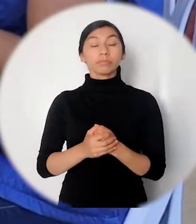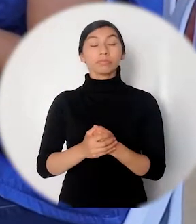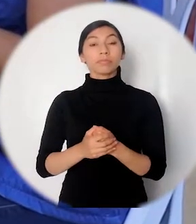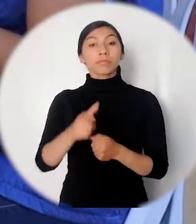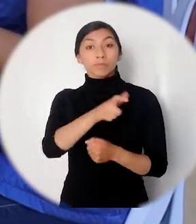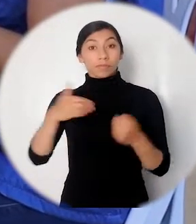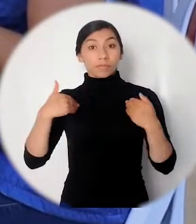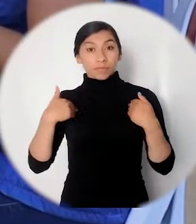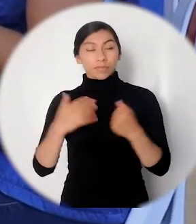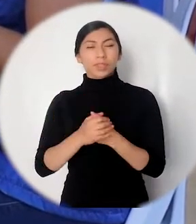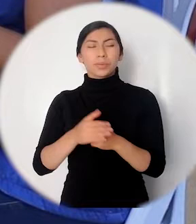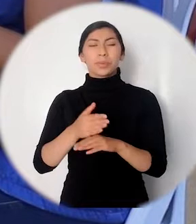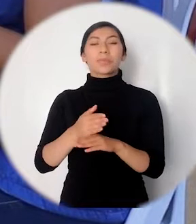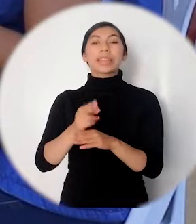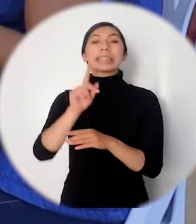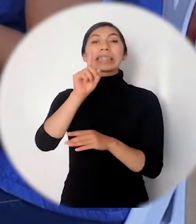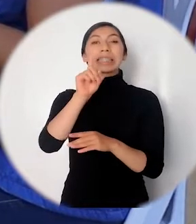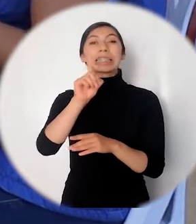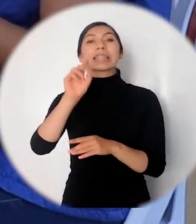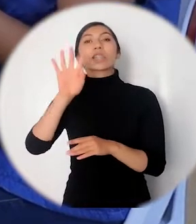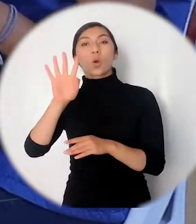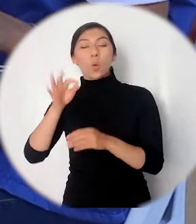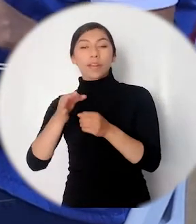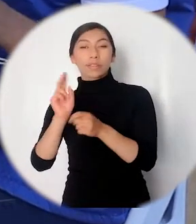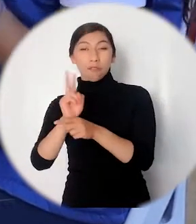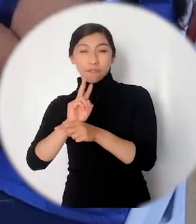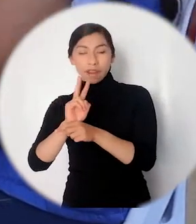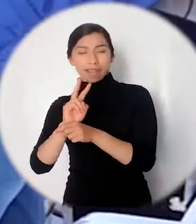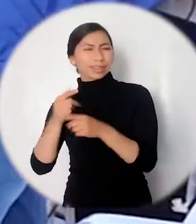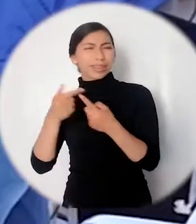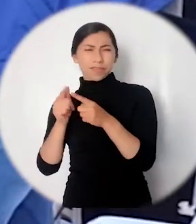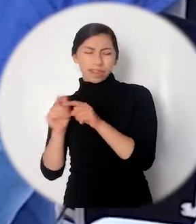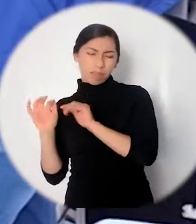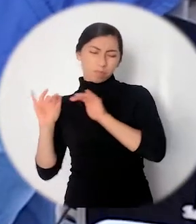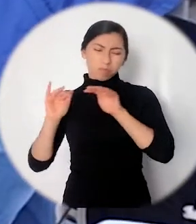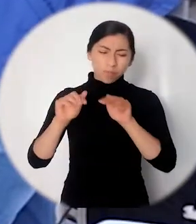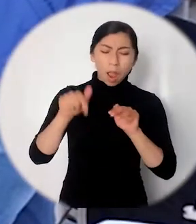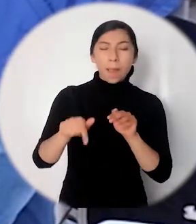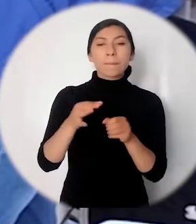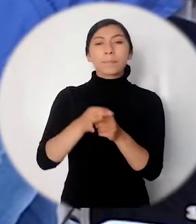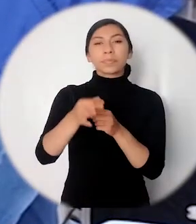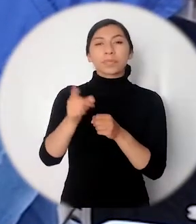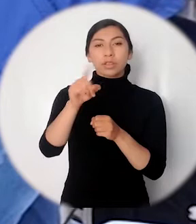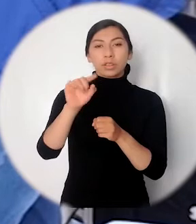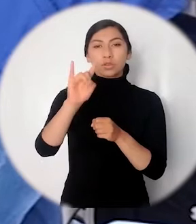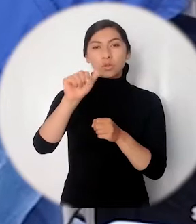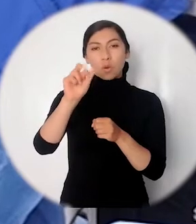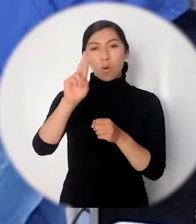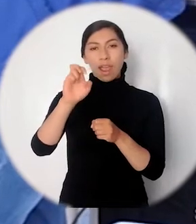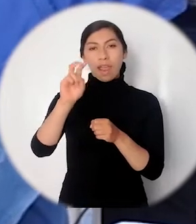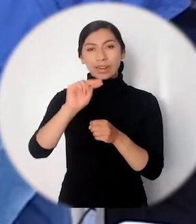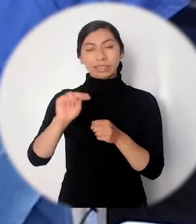Víctimas del conflicto provenientes de 64 veredas de los corregimientos Bellavista, Robles, Betulia, Mindal, Agua Clara,